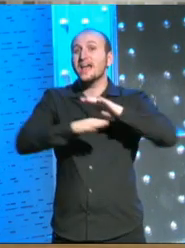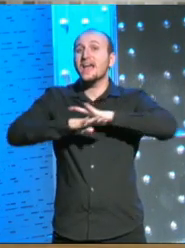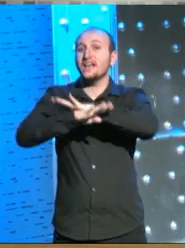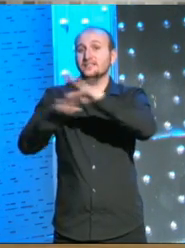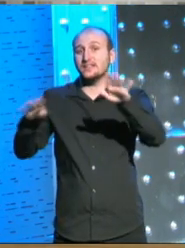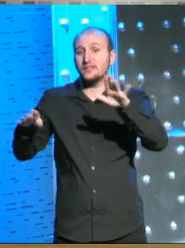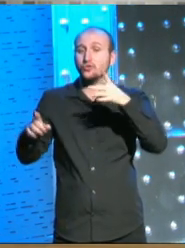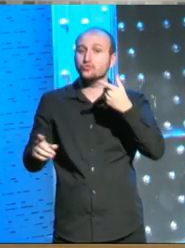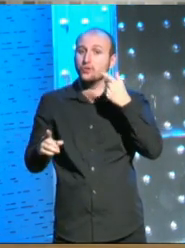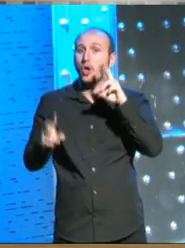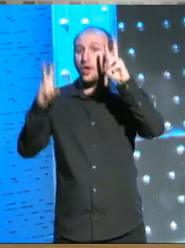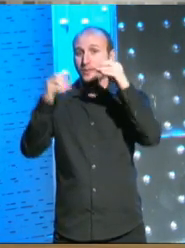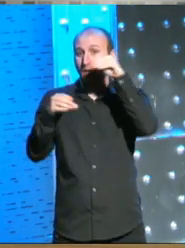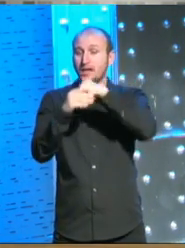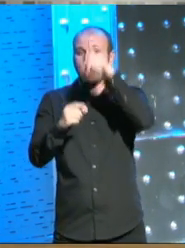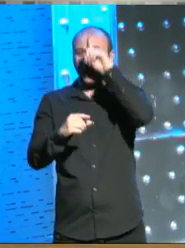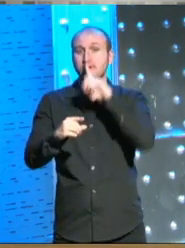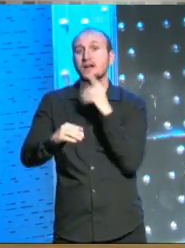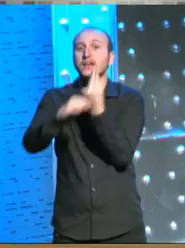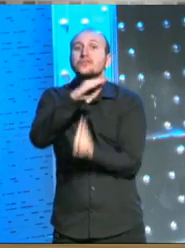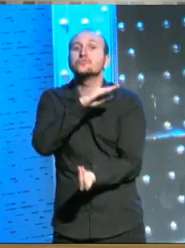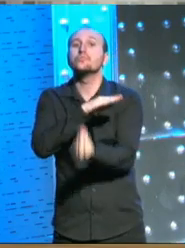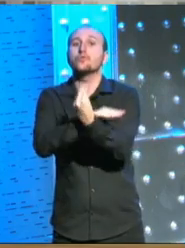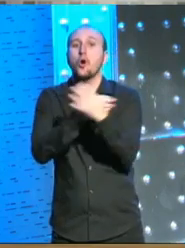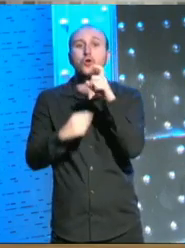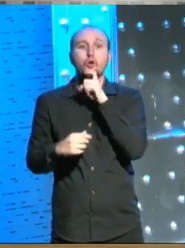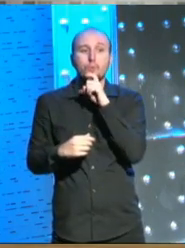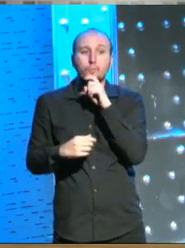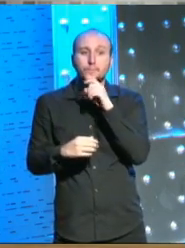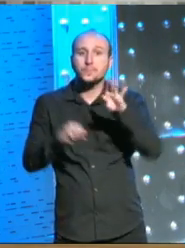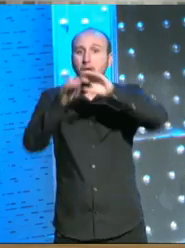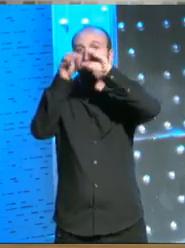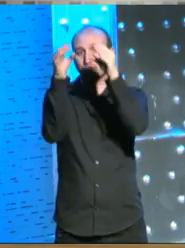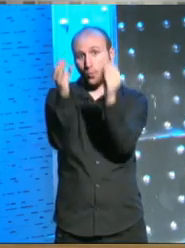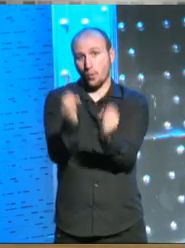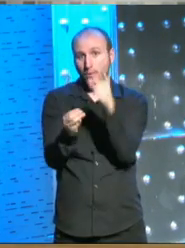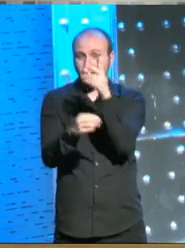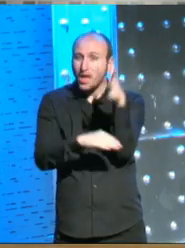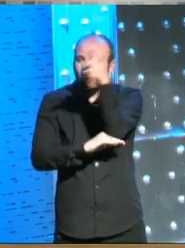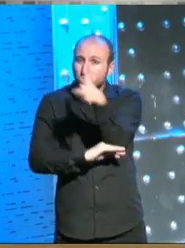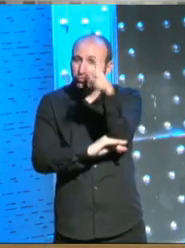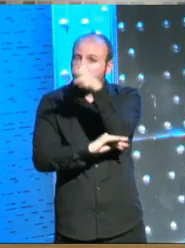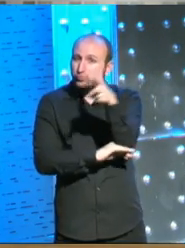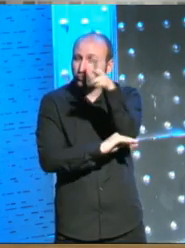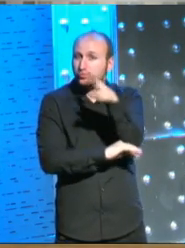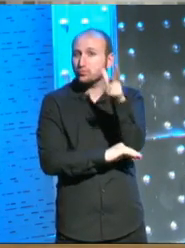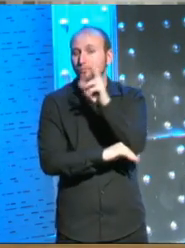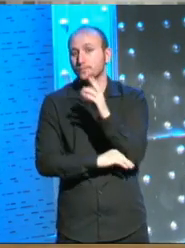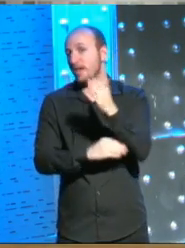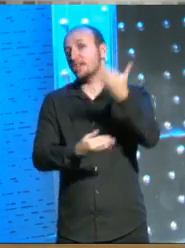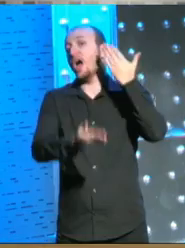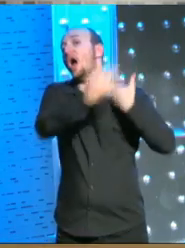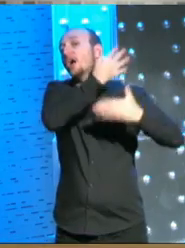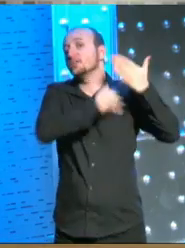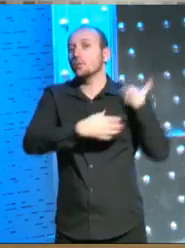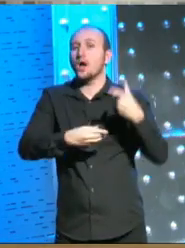de las imágenes, ¿no? Está rodada en la cueva de Chauvet, es una de las cuevas en Europa, la más antigua cueva conocida, con